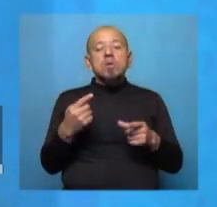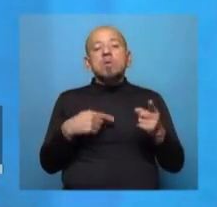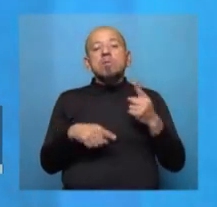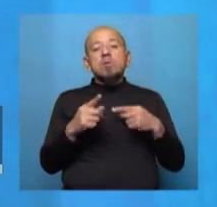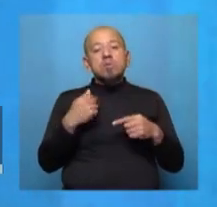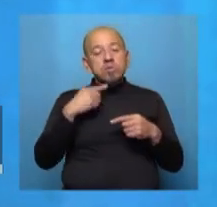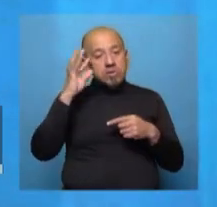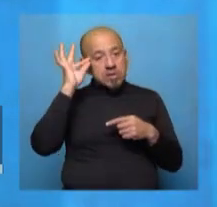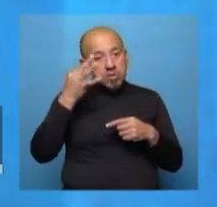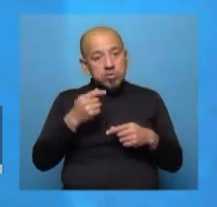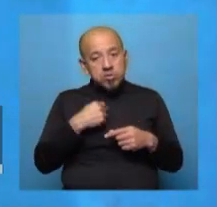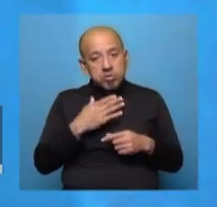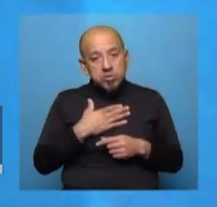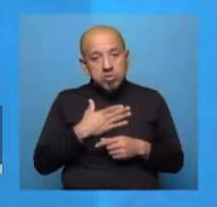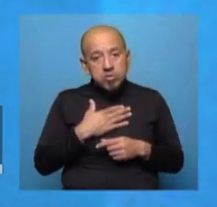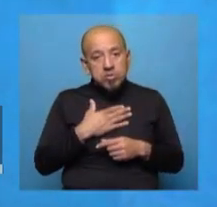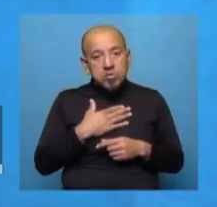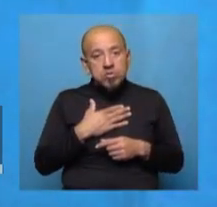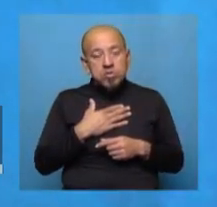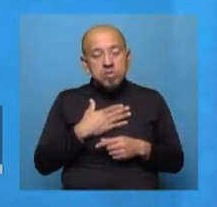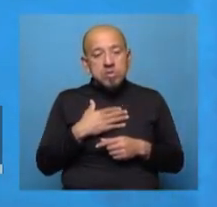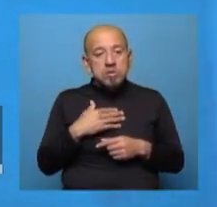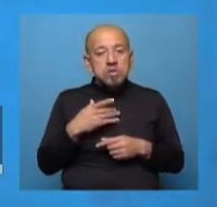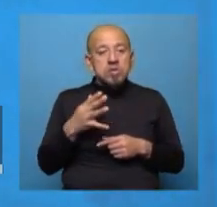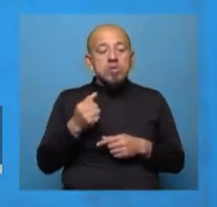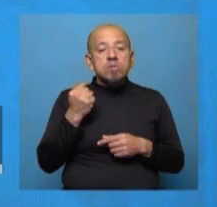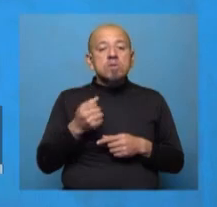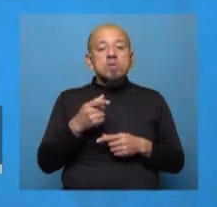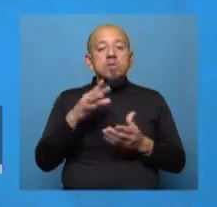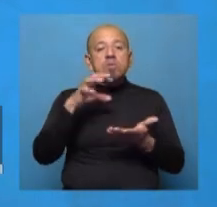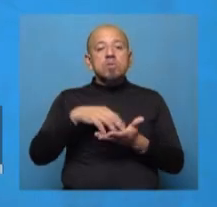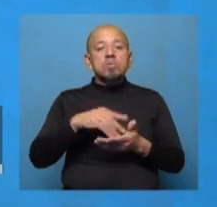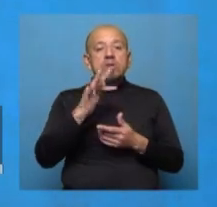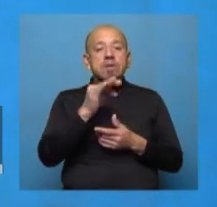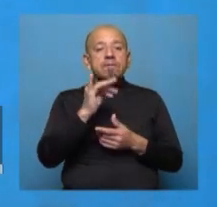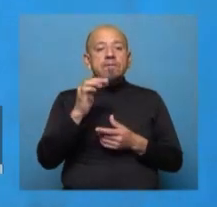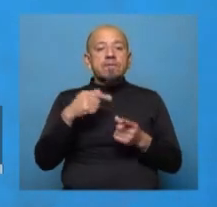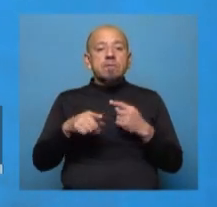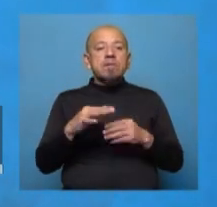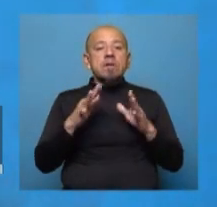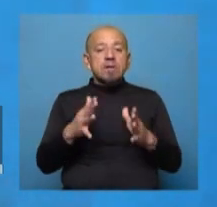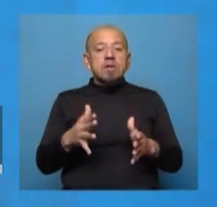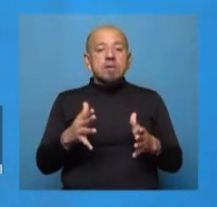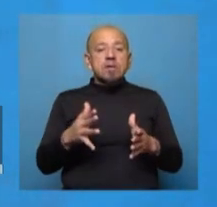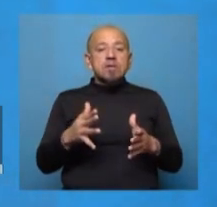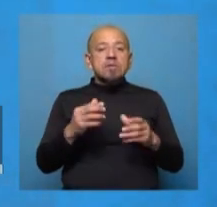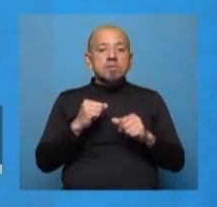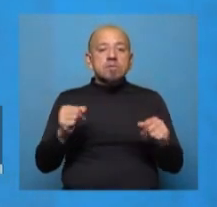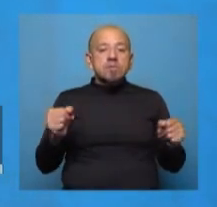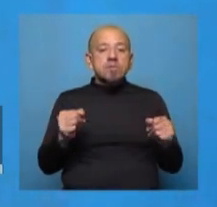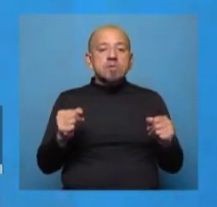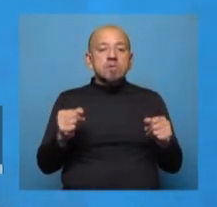creo yo que tiene valor que se recupere ese ámbito para que la FIFA también contribuya y